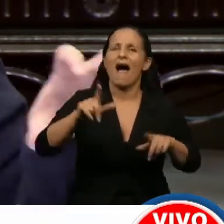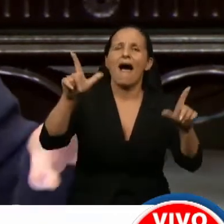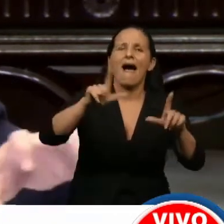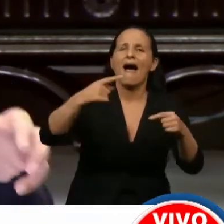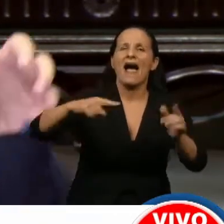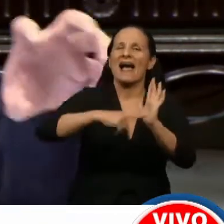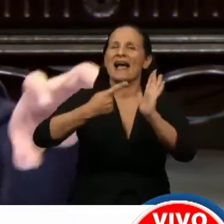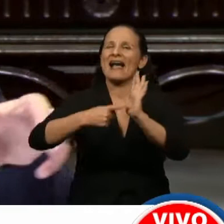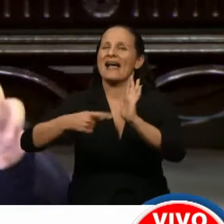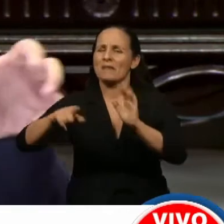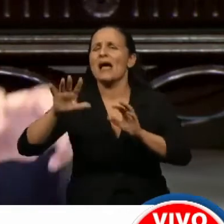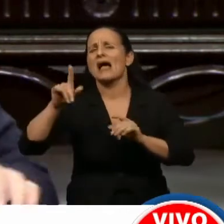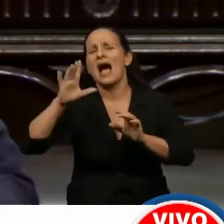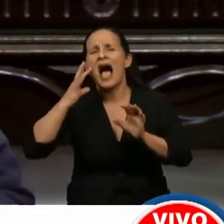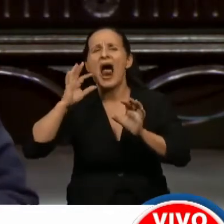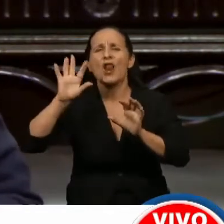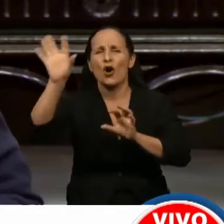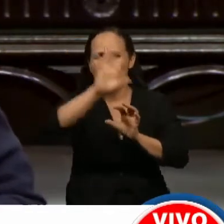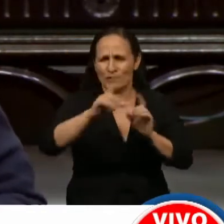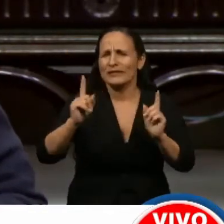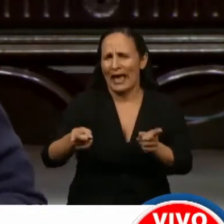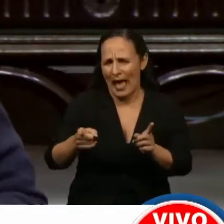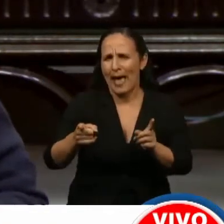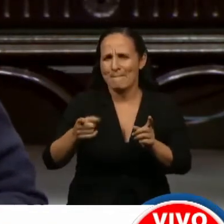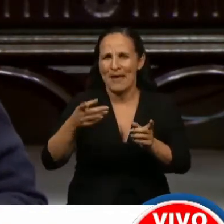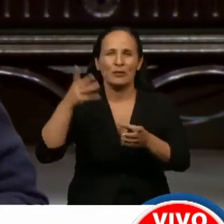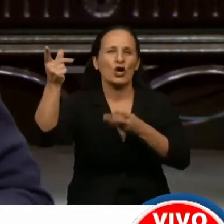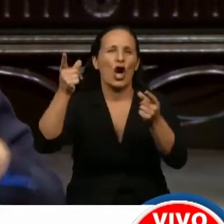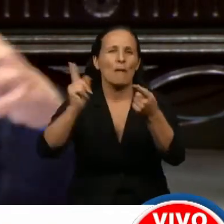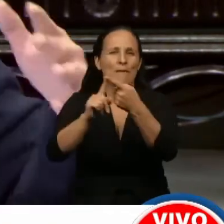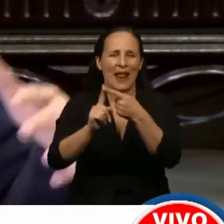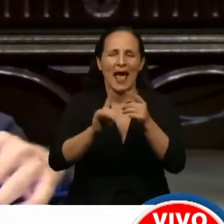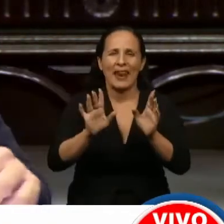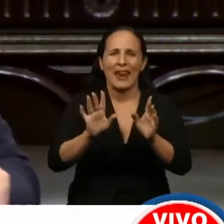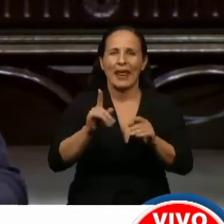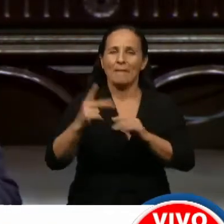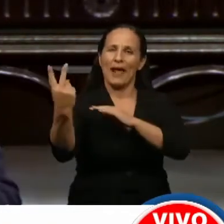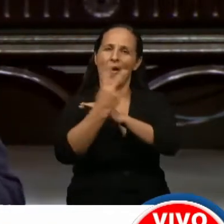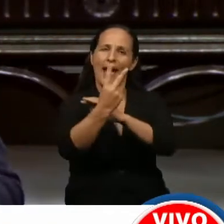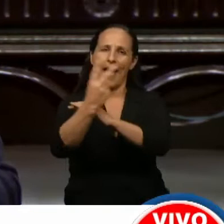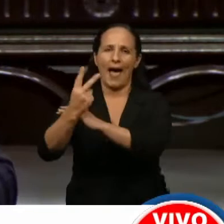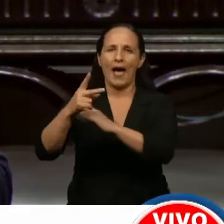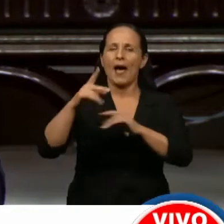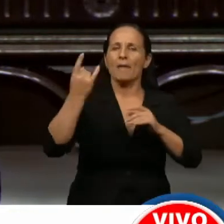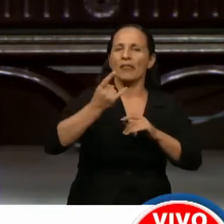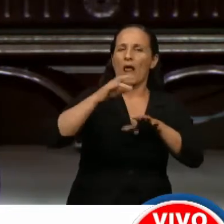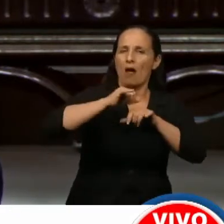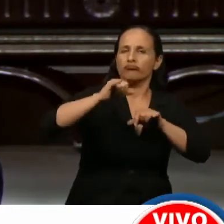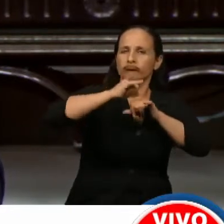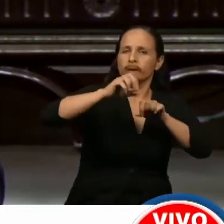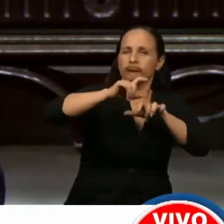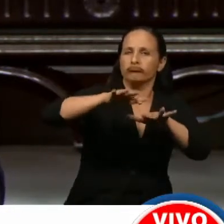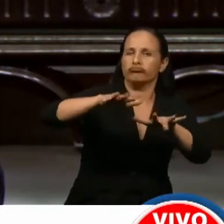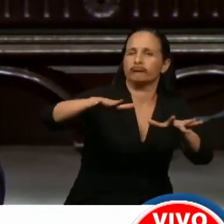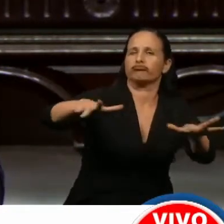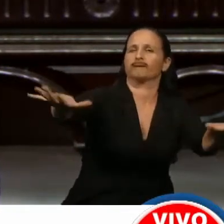ya colonizado algunos medios del interior porque los van comprando, como escudo y propagador de esa mentira. Porque eso